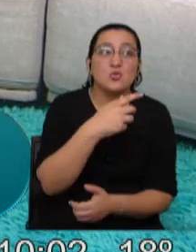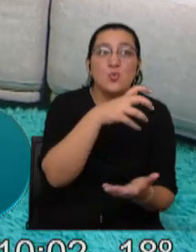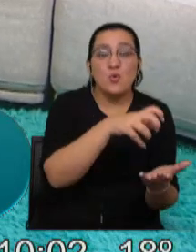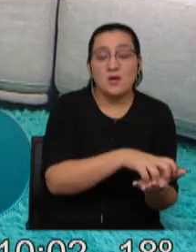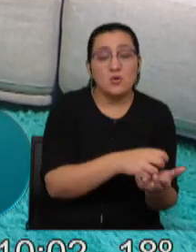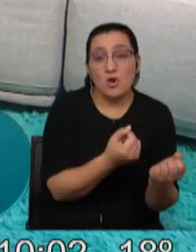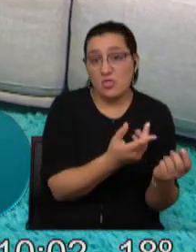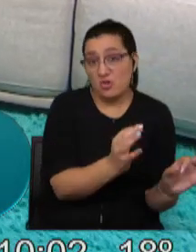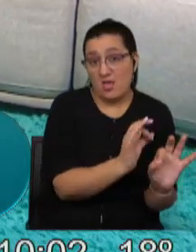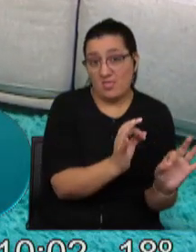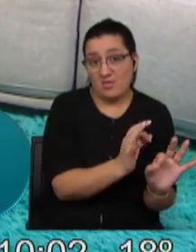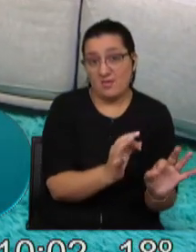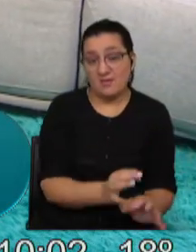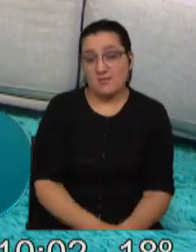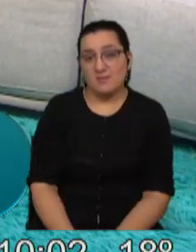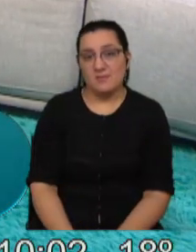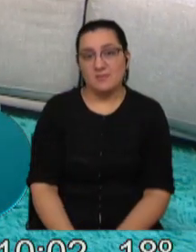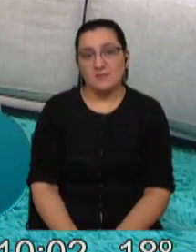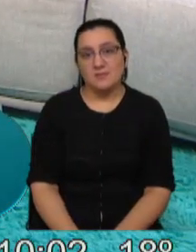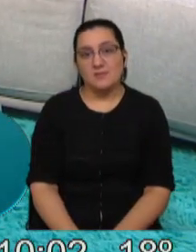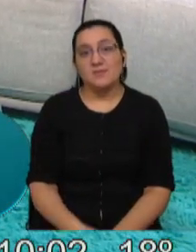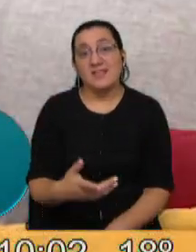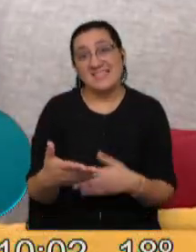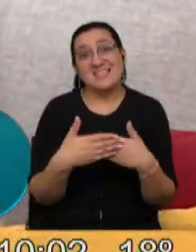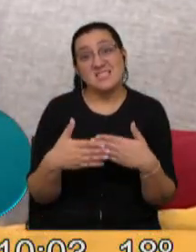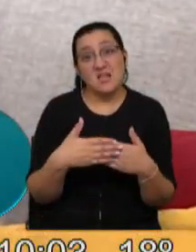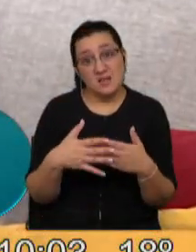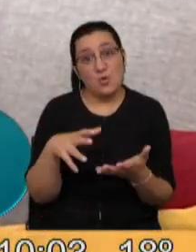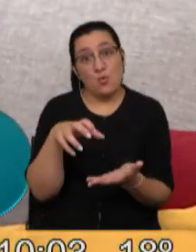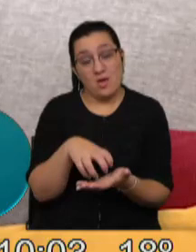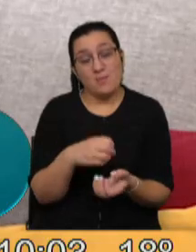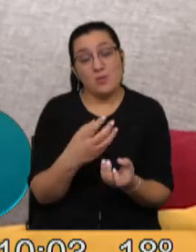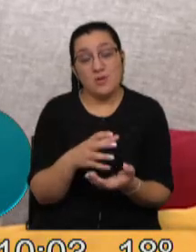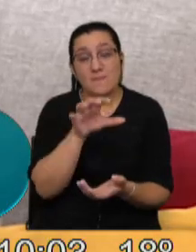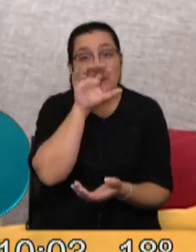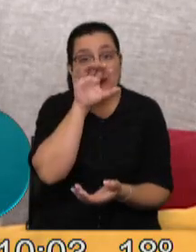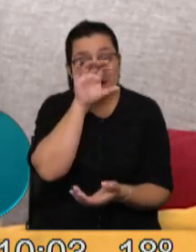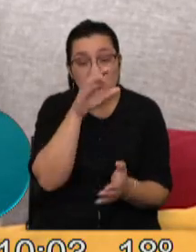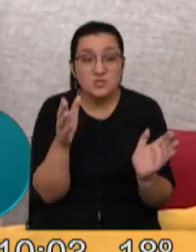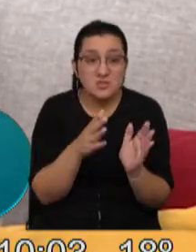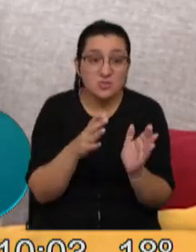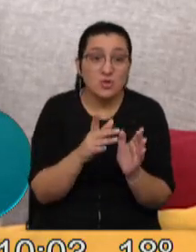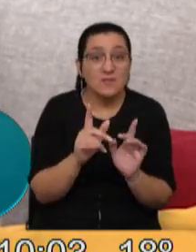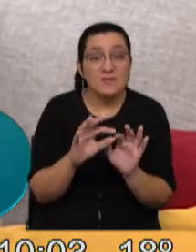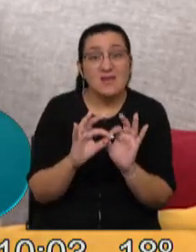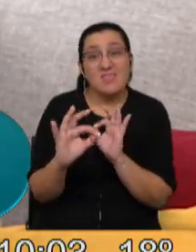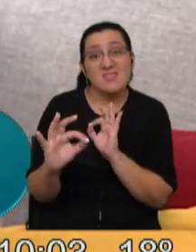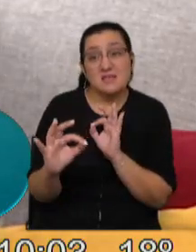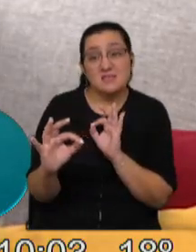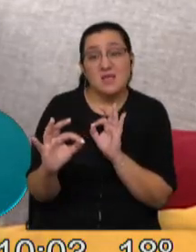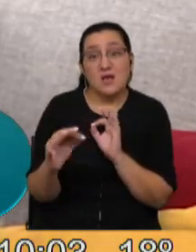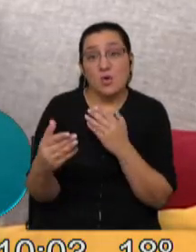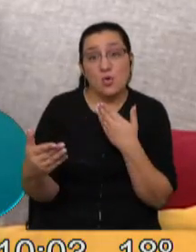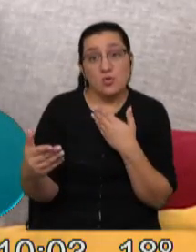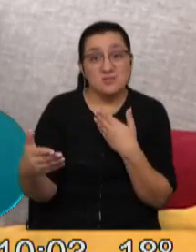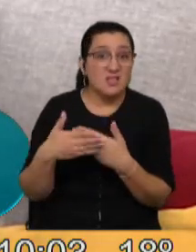y que el perro se tenga que tomar 2 ómnibus para llegar al diario. Claro. O sea, en realidad hay veces que, porque el cachorrito, las distancias no son tan,